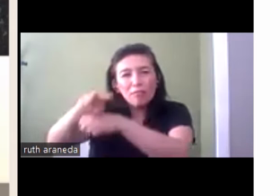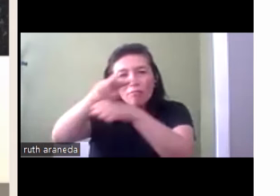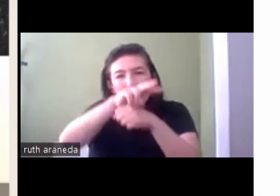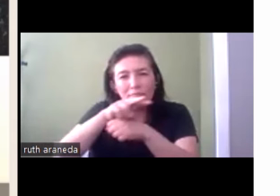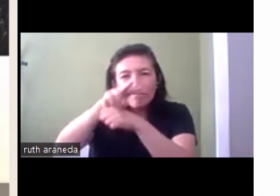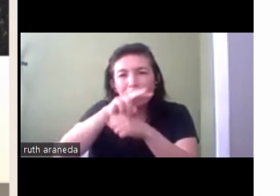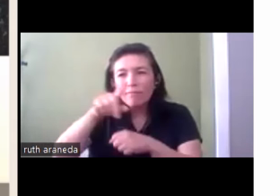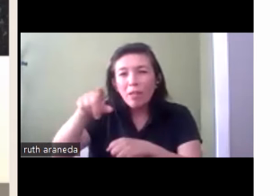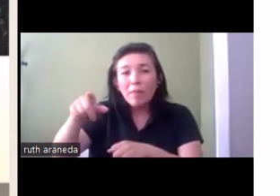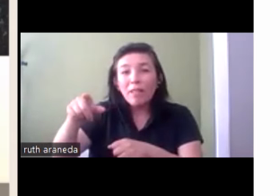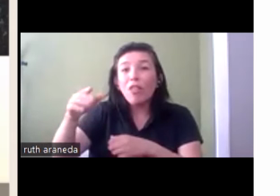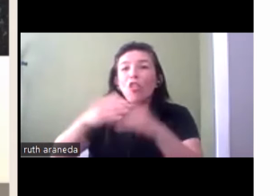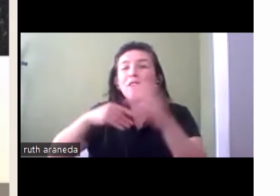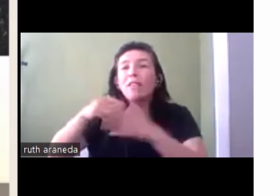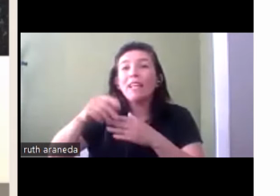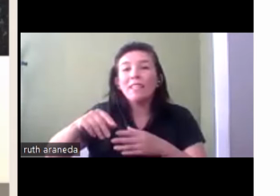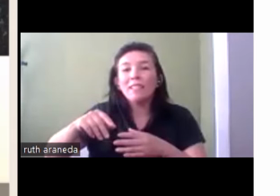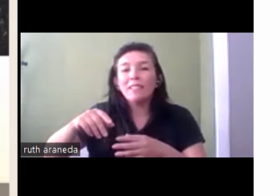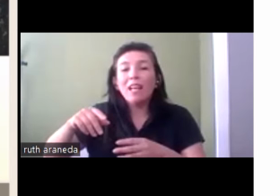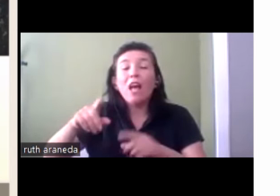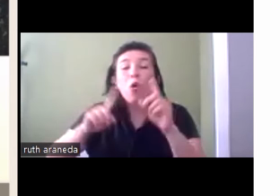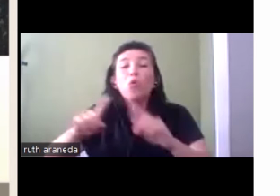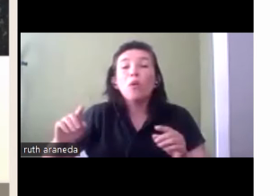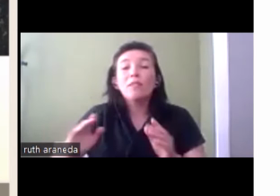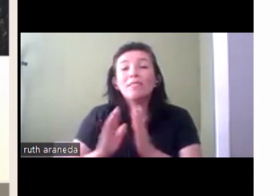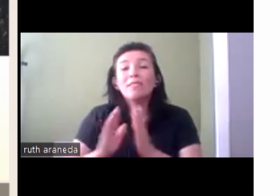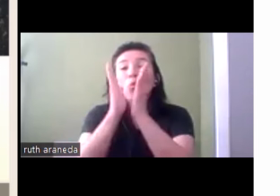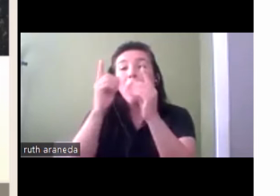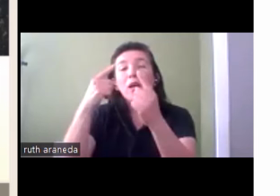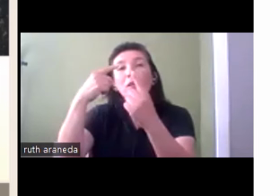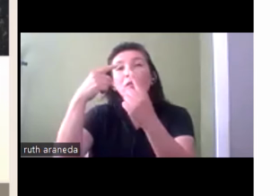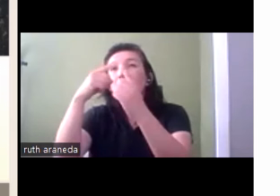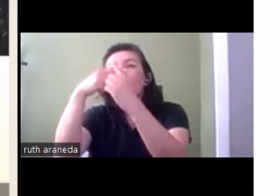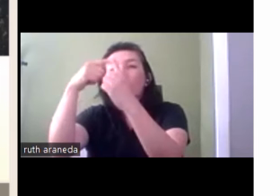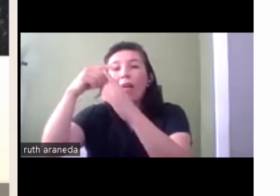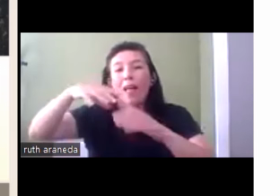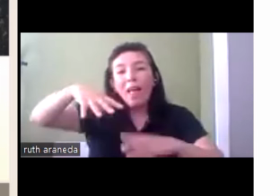simbólicas en el paisaje, como son estos santuarios en altura o en la cordillera.